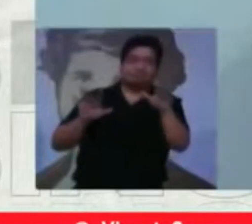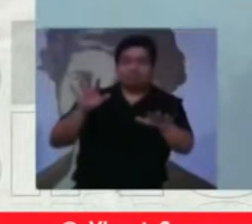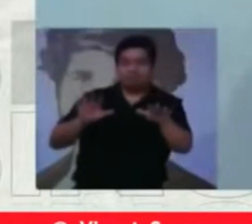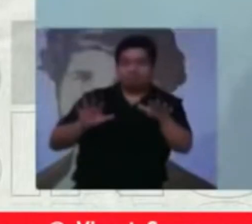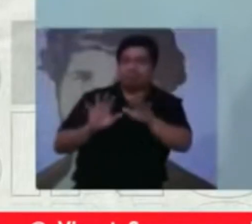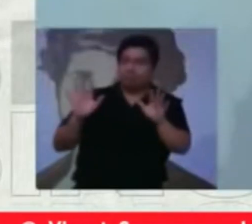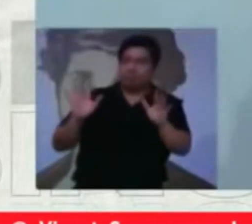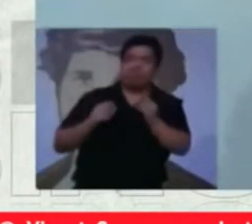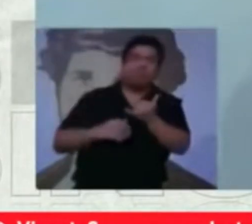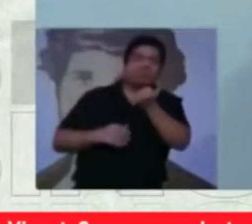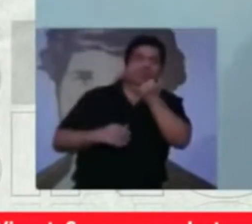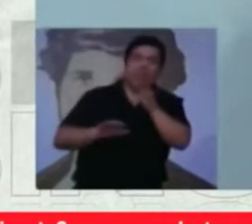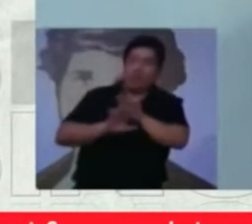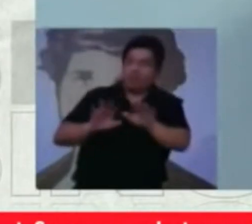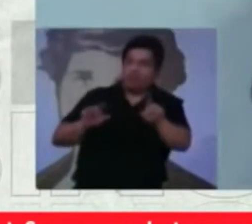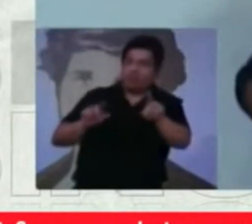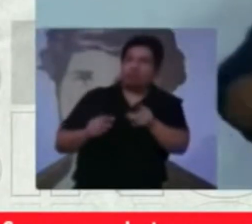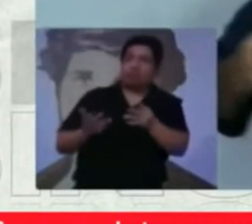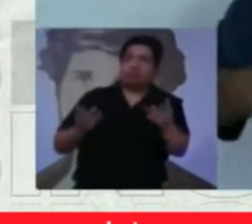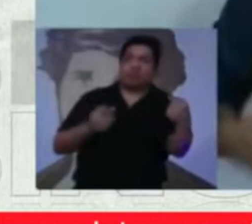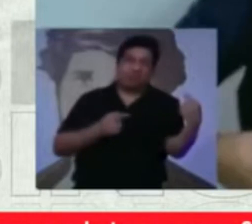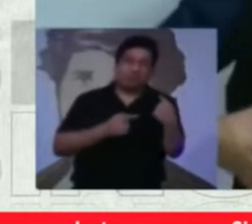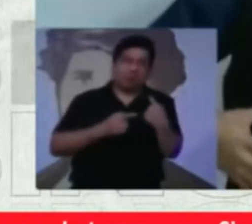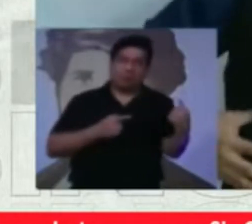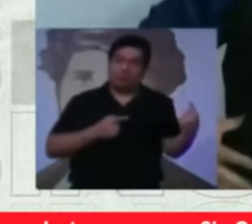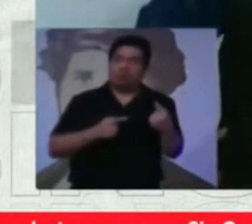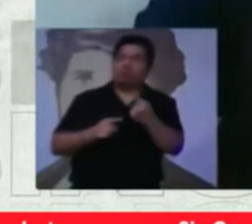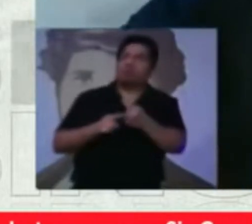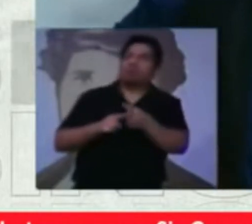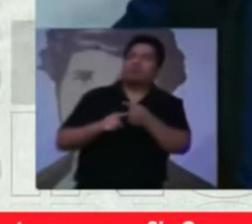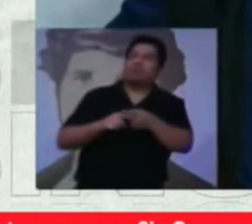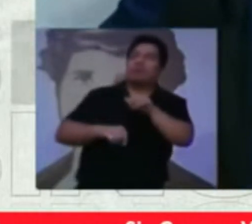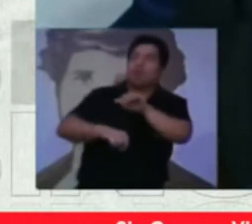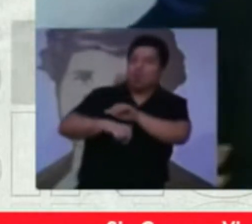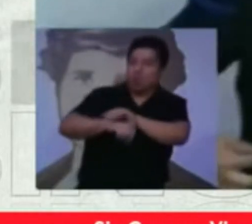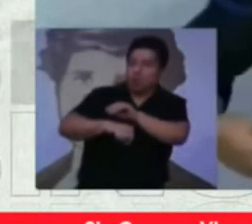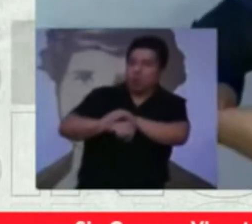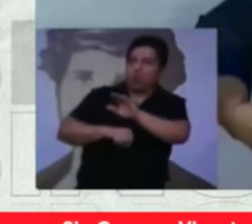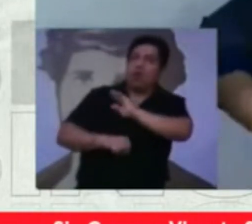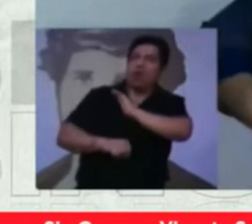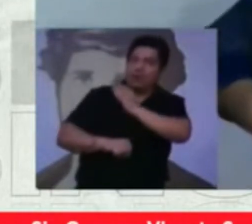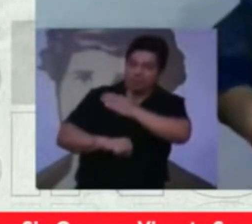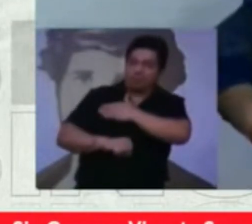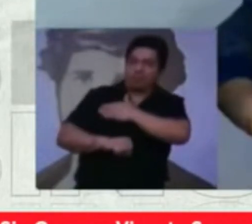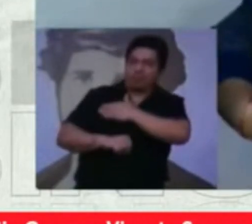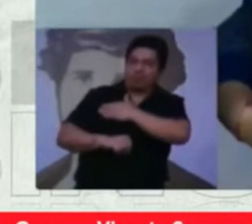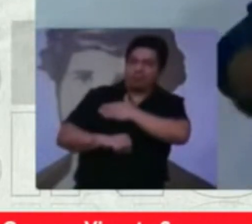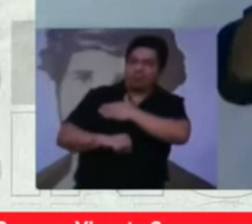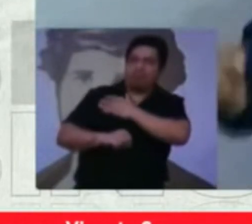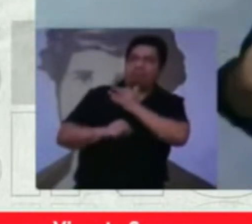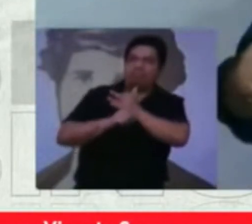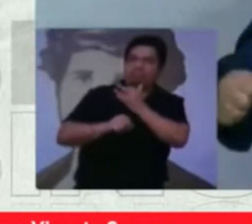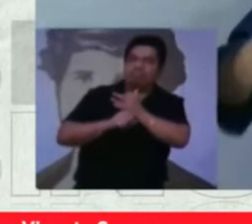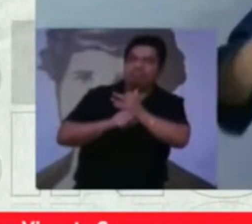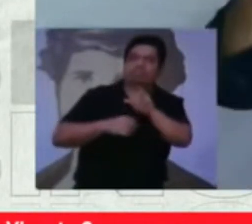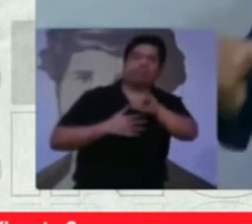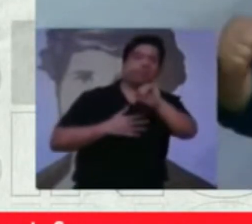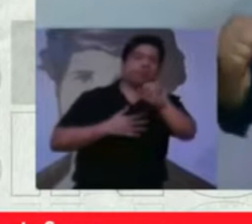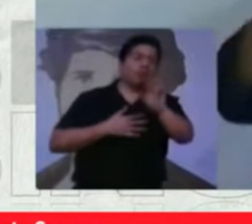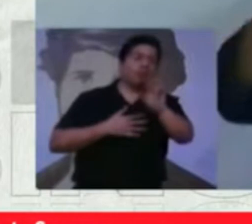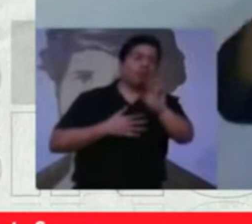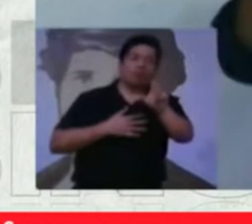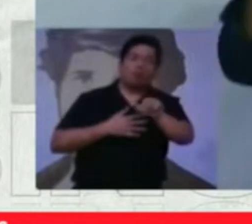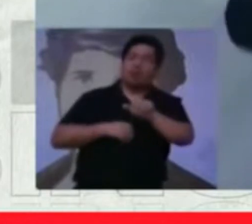también quiero decirles que está entre nosotros un amigo español que le vamos a agitar Julián